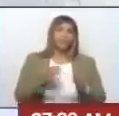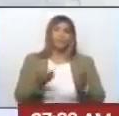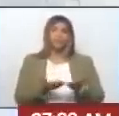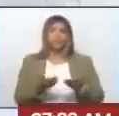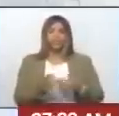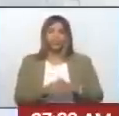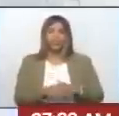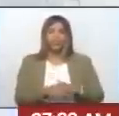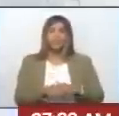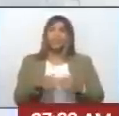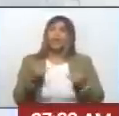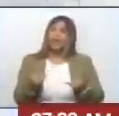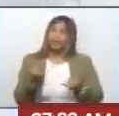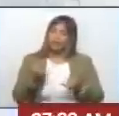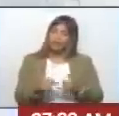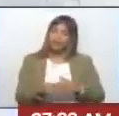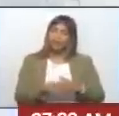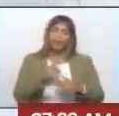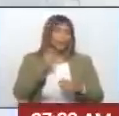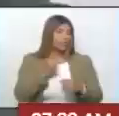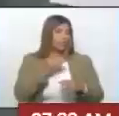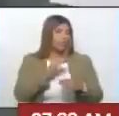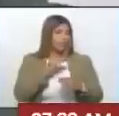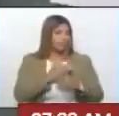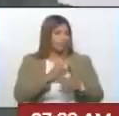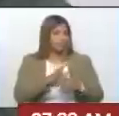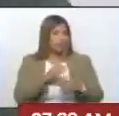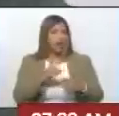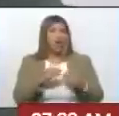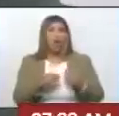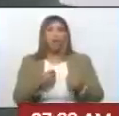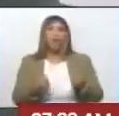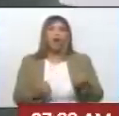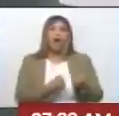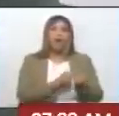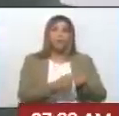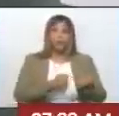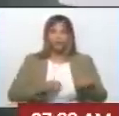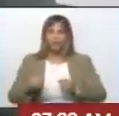manera arbitraria. Diputados, los que apoyaron esas gestiones